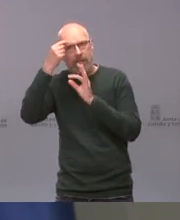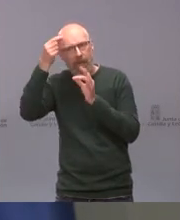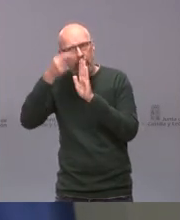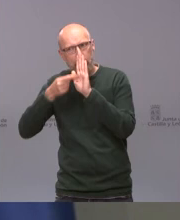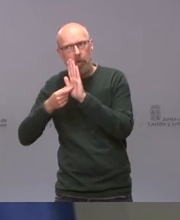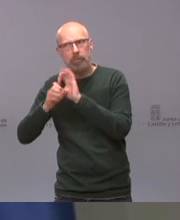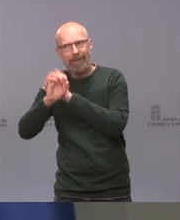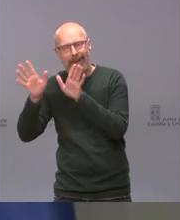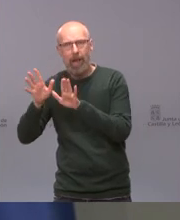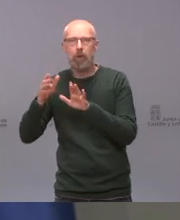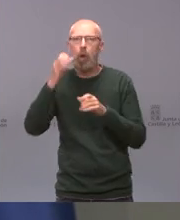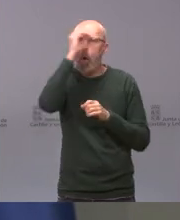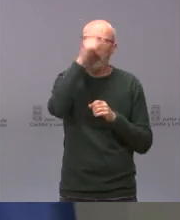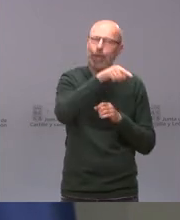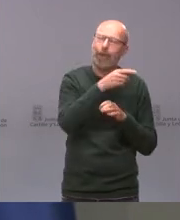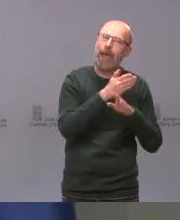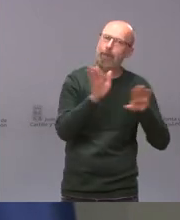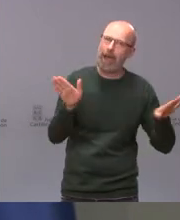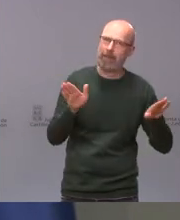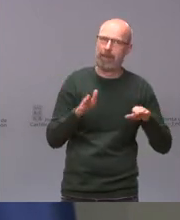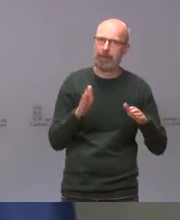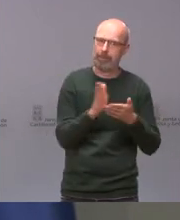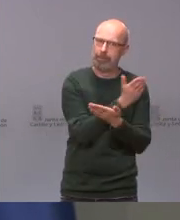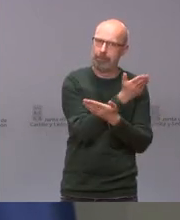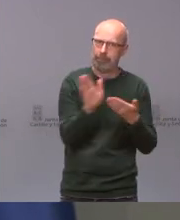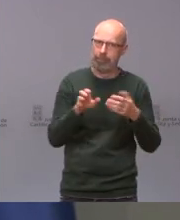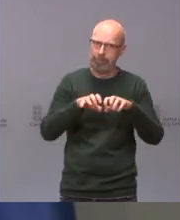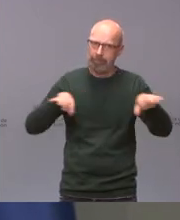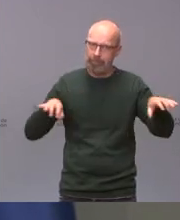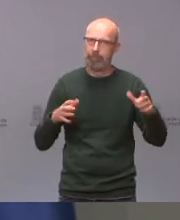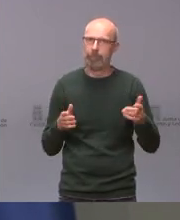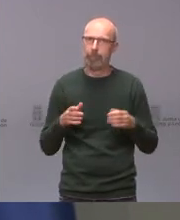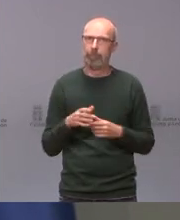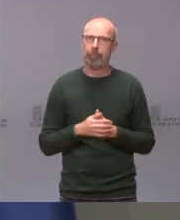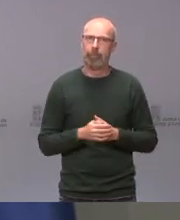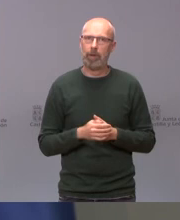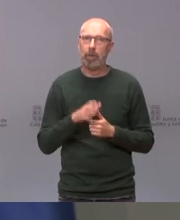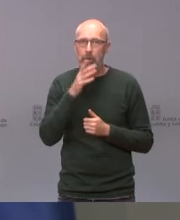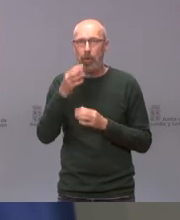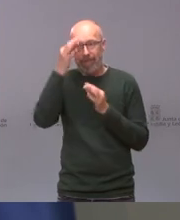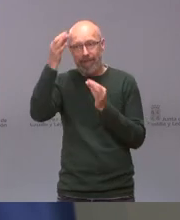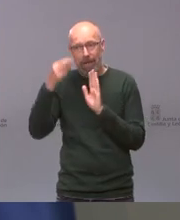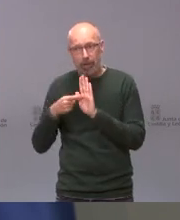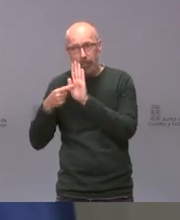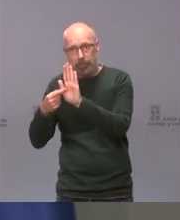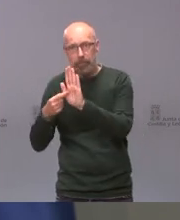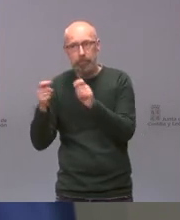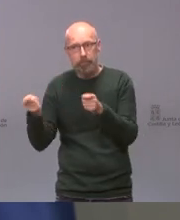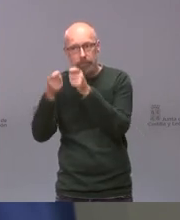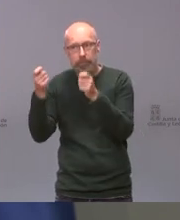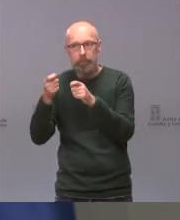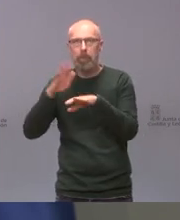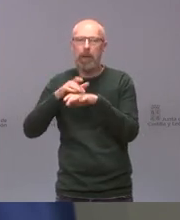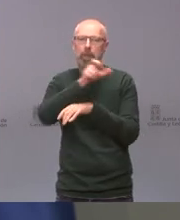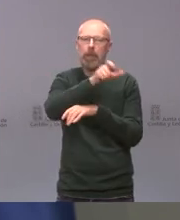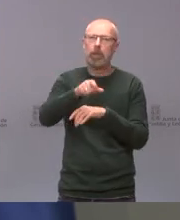lo que proporciona un ambiente para tomar decisiones por parte de la ciudadanía más objetivo. O sea, la libertad también es eso, ¿no? La libertad es separar